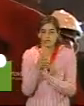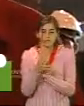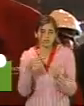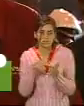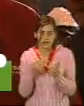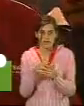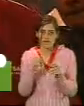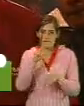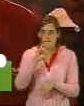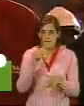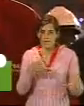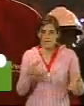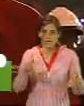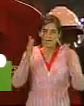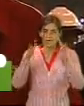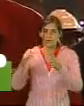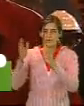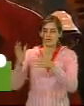nos da